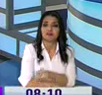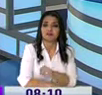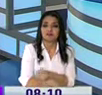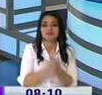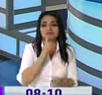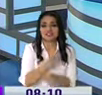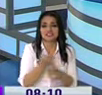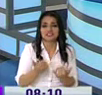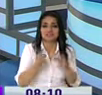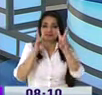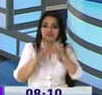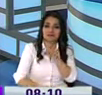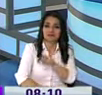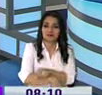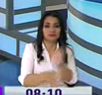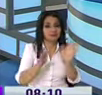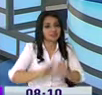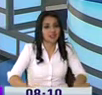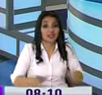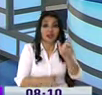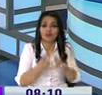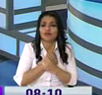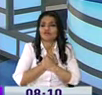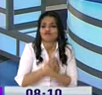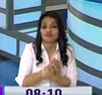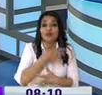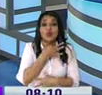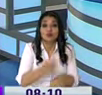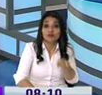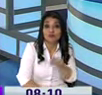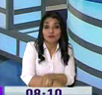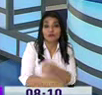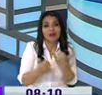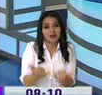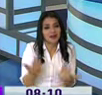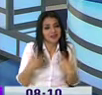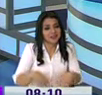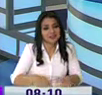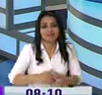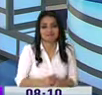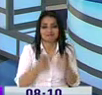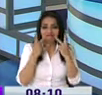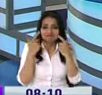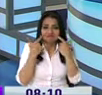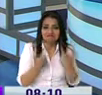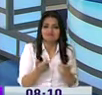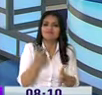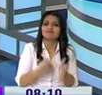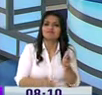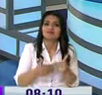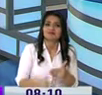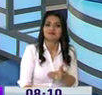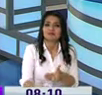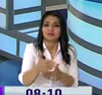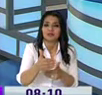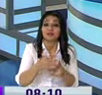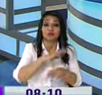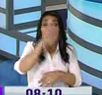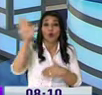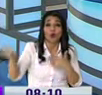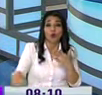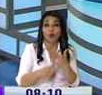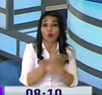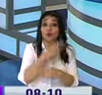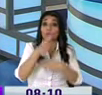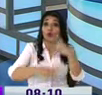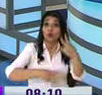Martes futbolero, ya, para aquellos amantes del fútbol, hoy día es el día, así que vamos a estar pendientes de qué es lo que pasa. Todo el país, todo el mundo. ¿Quiere